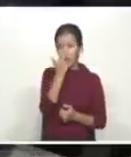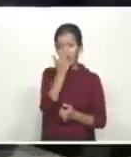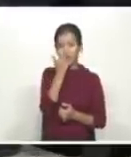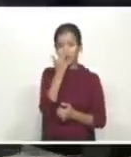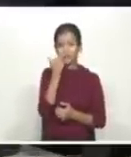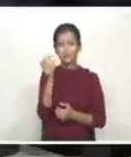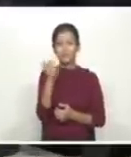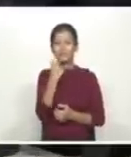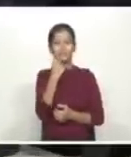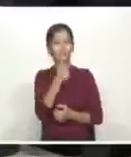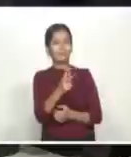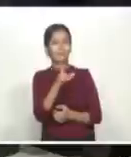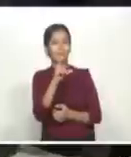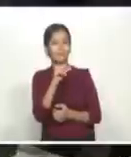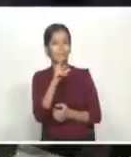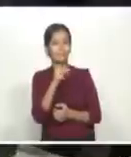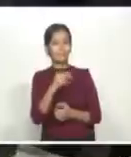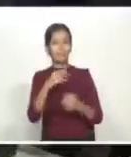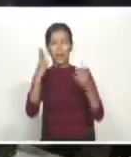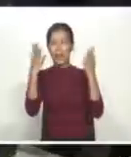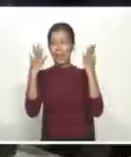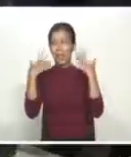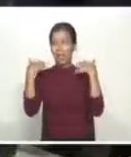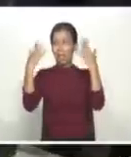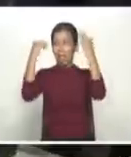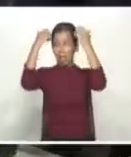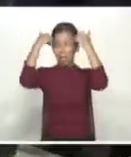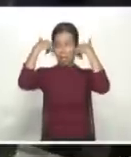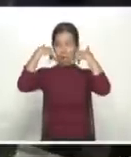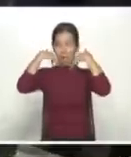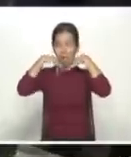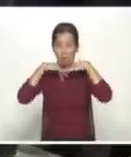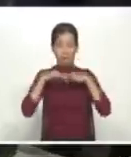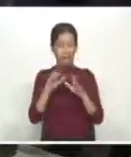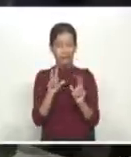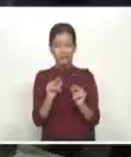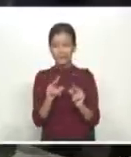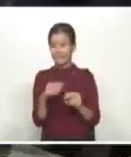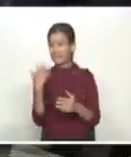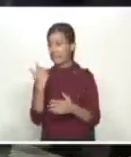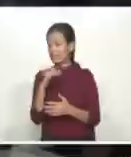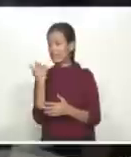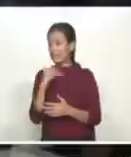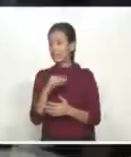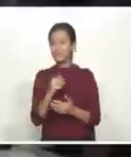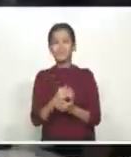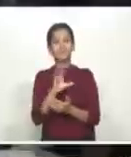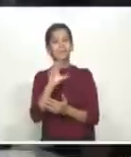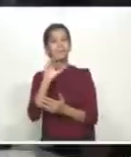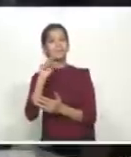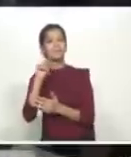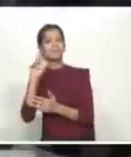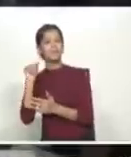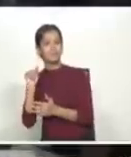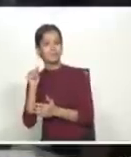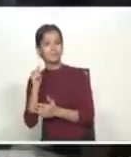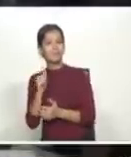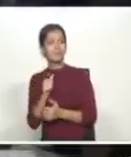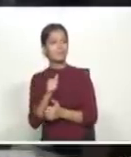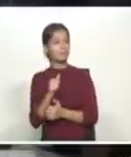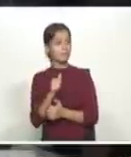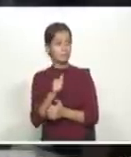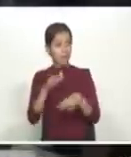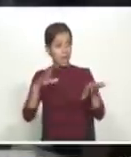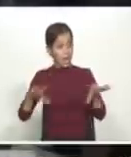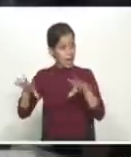No diga que estamos transpirando todos aquí. No diga que estamos en el sauna. El CNA dice que va a presentar casos de